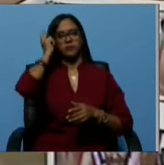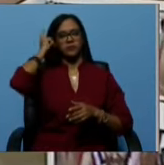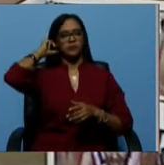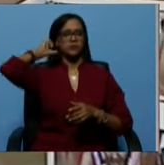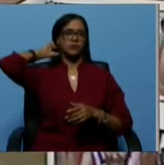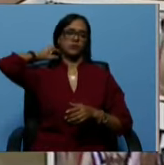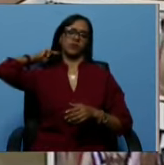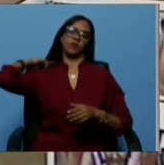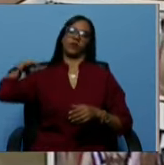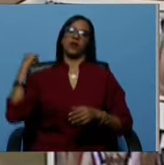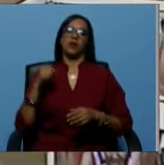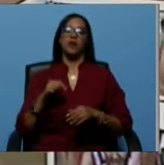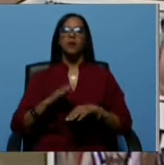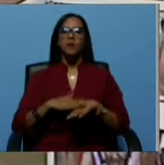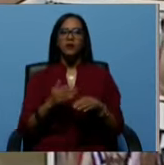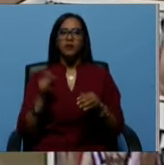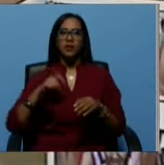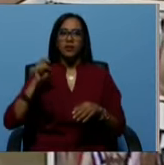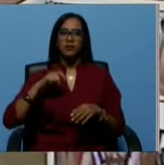Por eso la necesaria unidad,